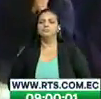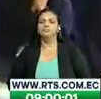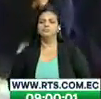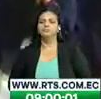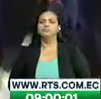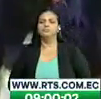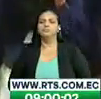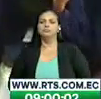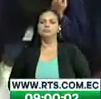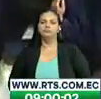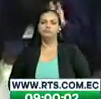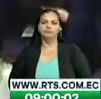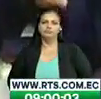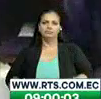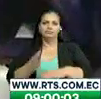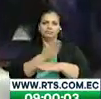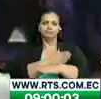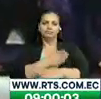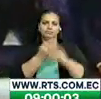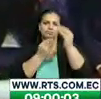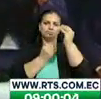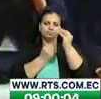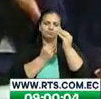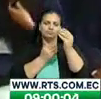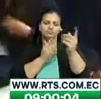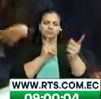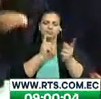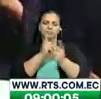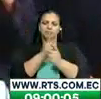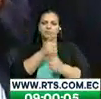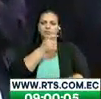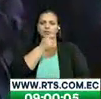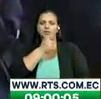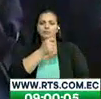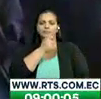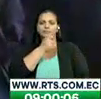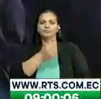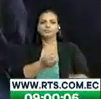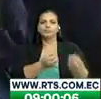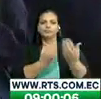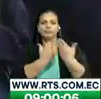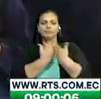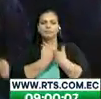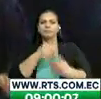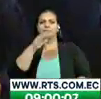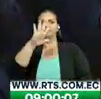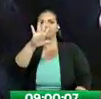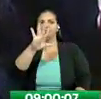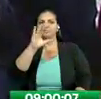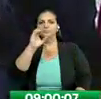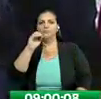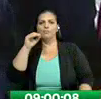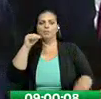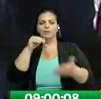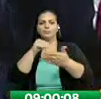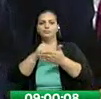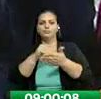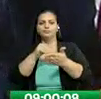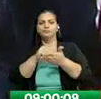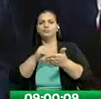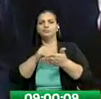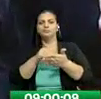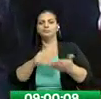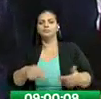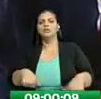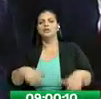hace pocos instantes con la subsecretaria de Educación y nos indicaba de que aproximadamente 50.000 estudiantes en la zona 8, Guayaquil, Durán